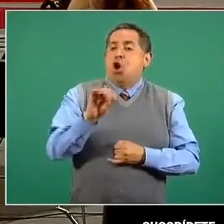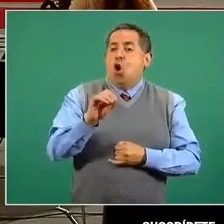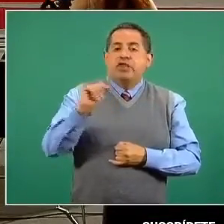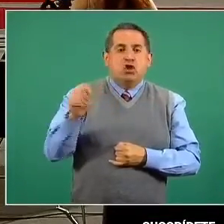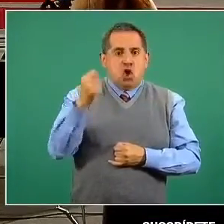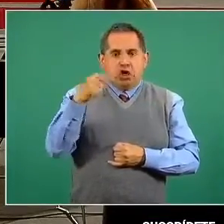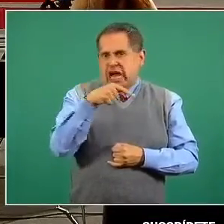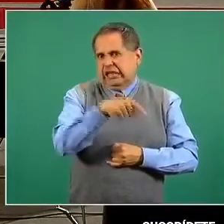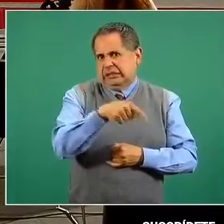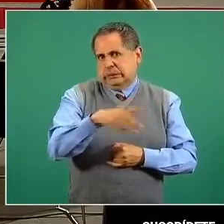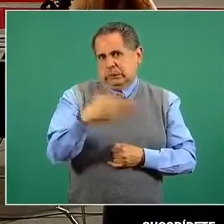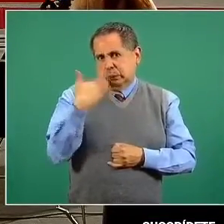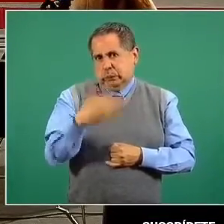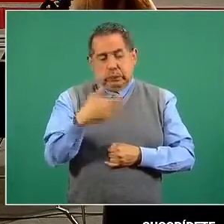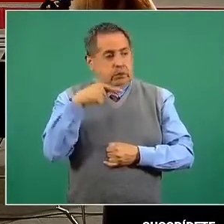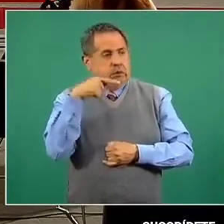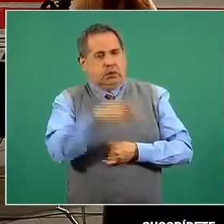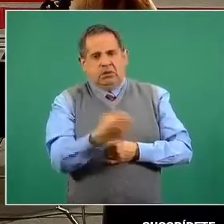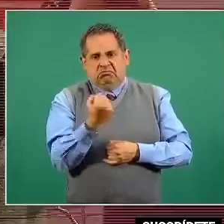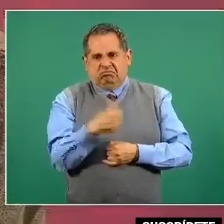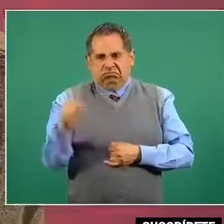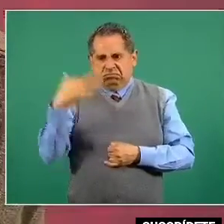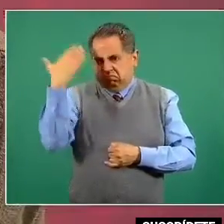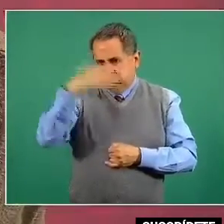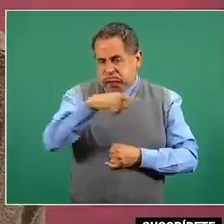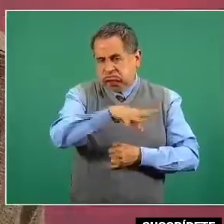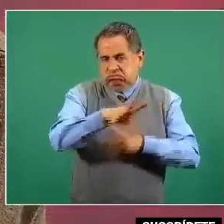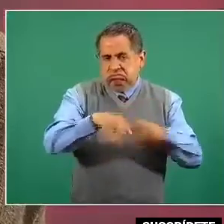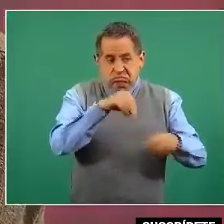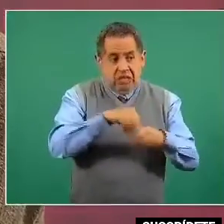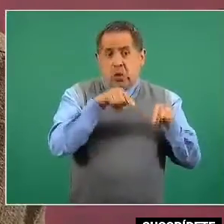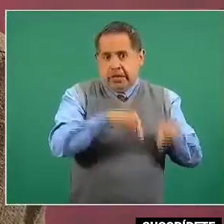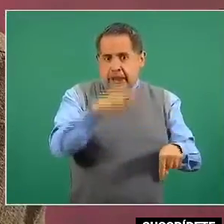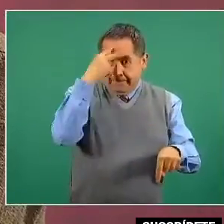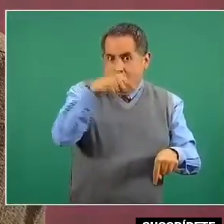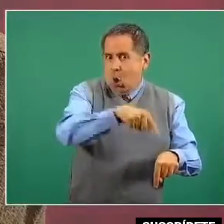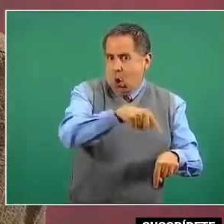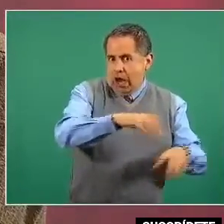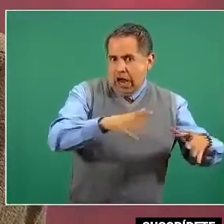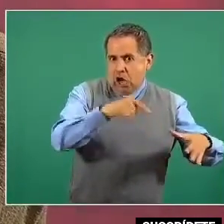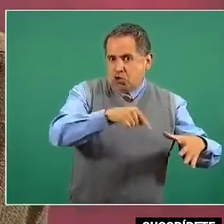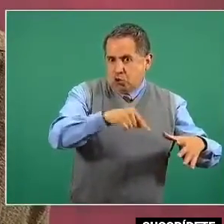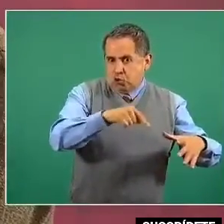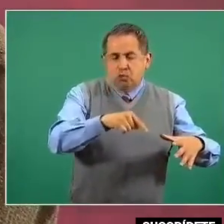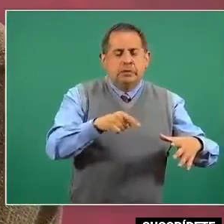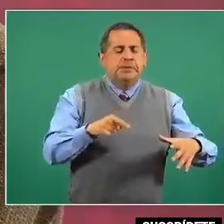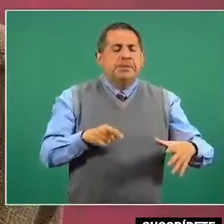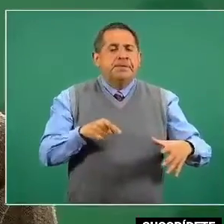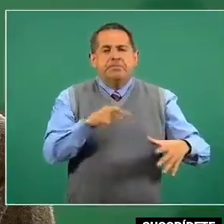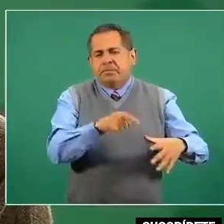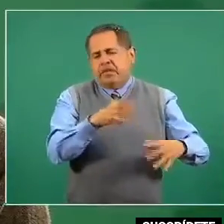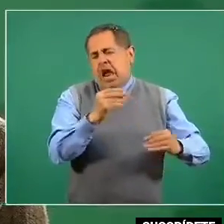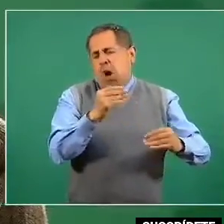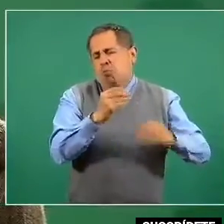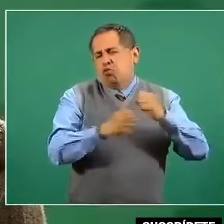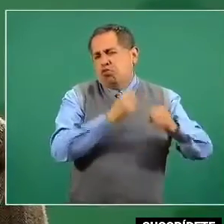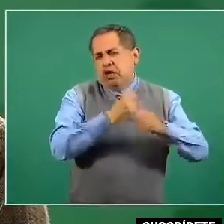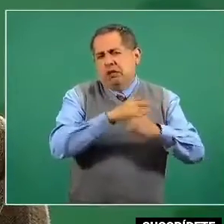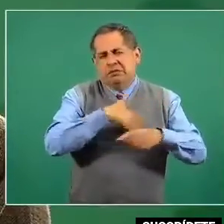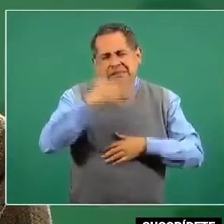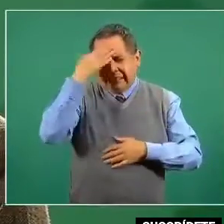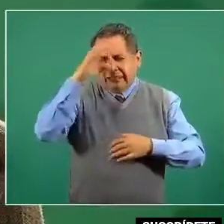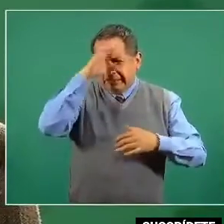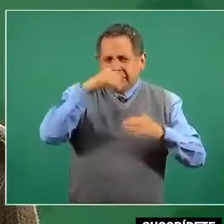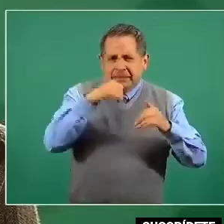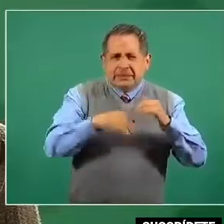por eso es competente, tiene además una relación muy establecida por muchos años justamente con los científicos